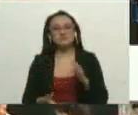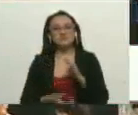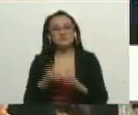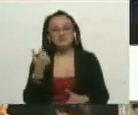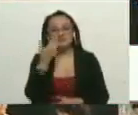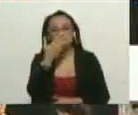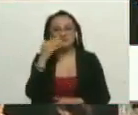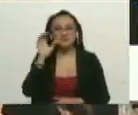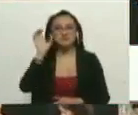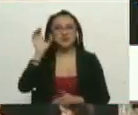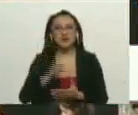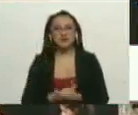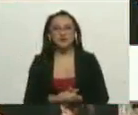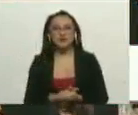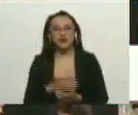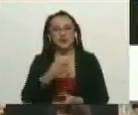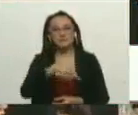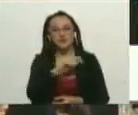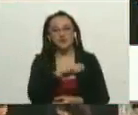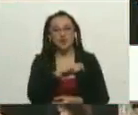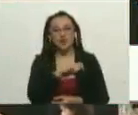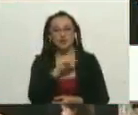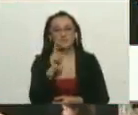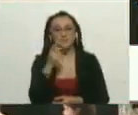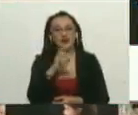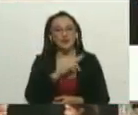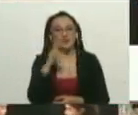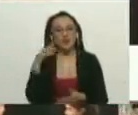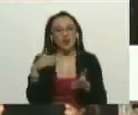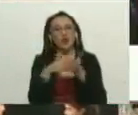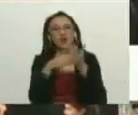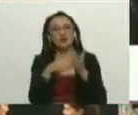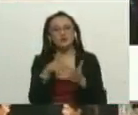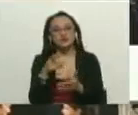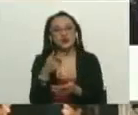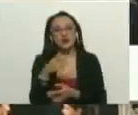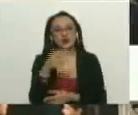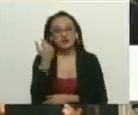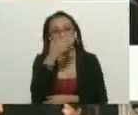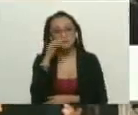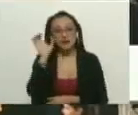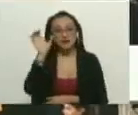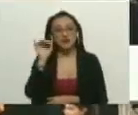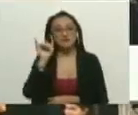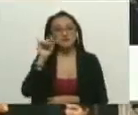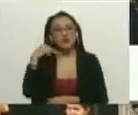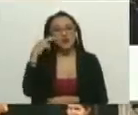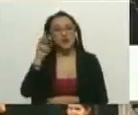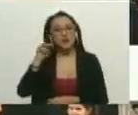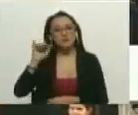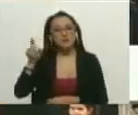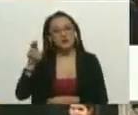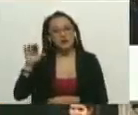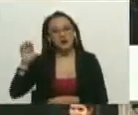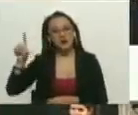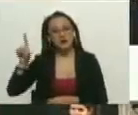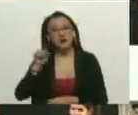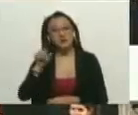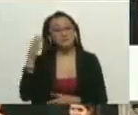imperio español, la primera rebelión contra el imperio, la dio el negro Miguel. Y